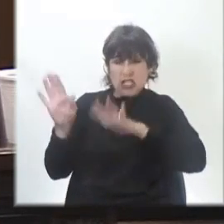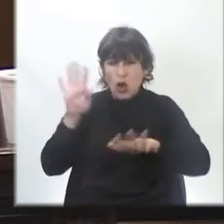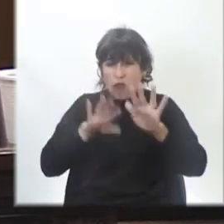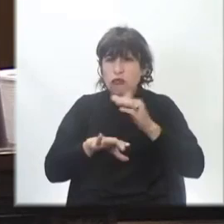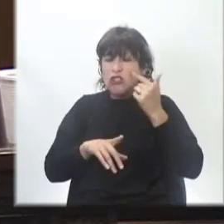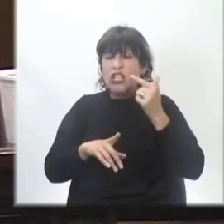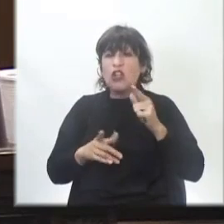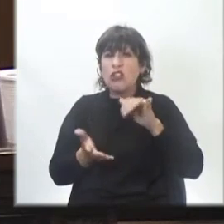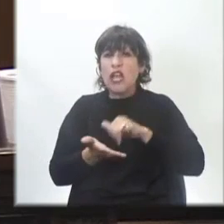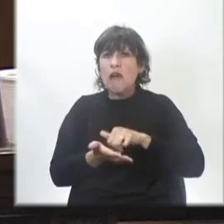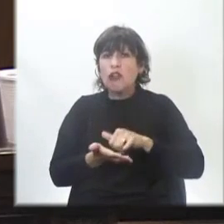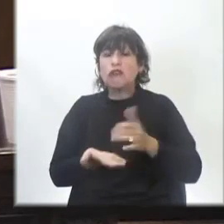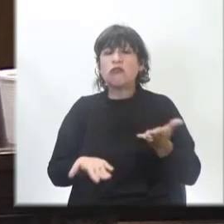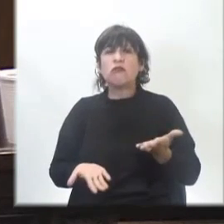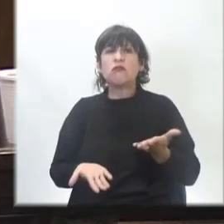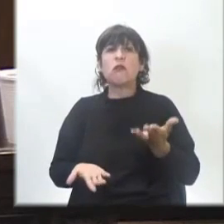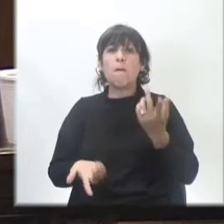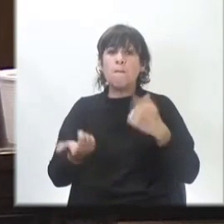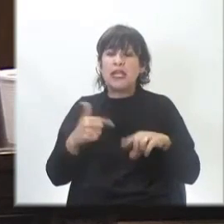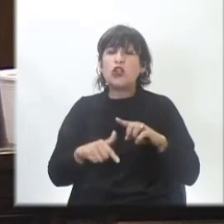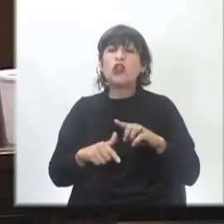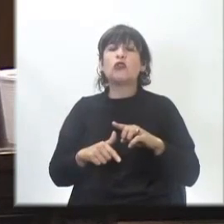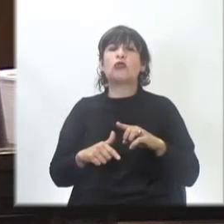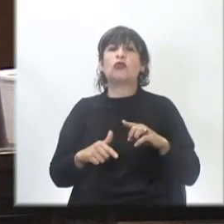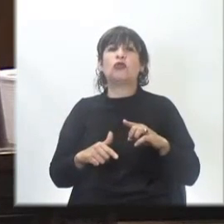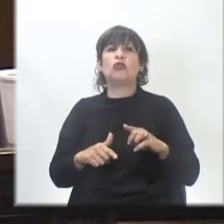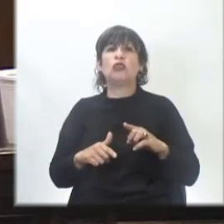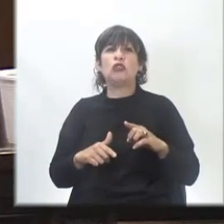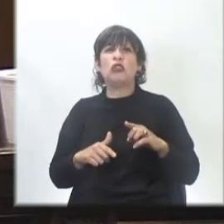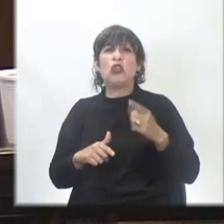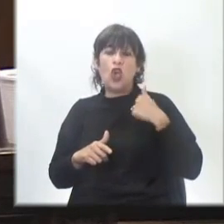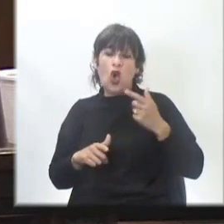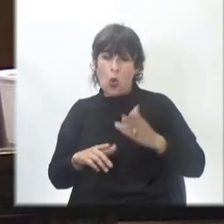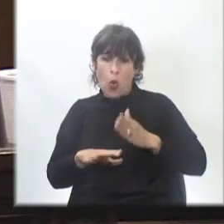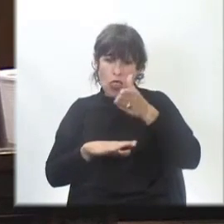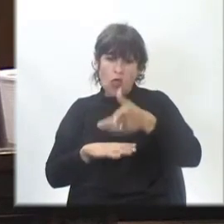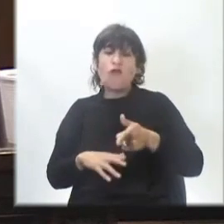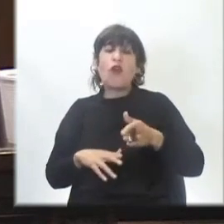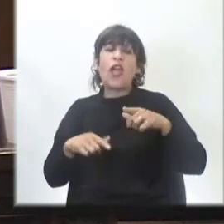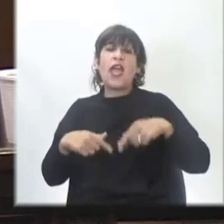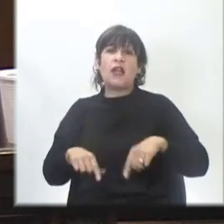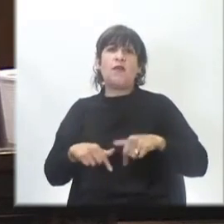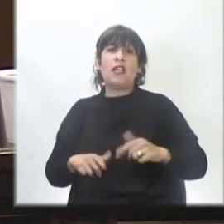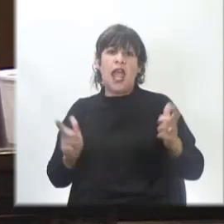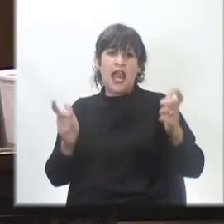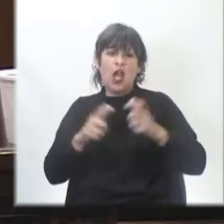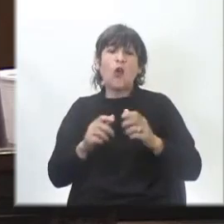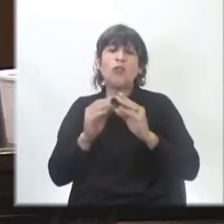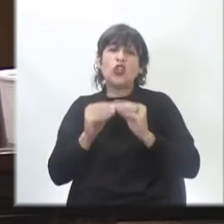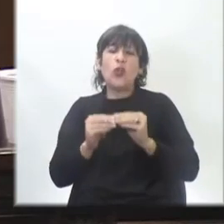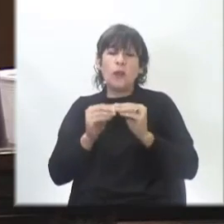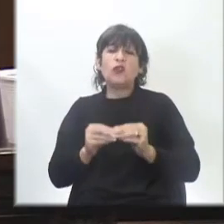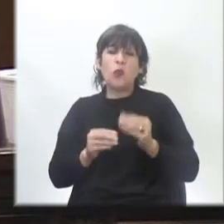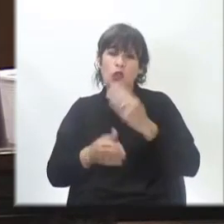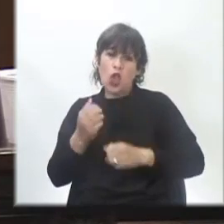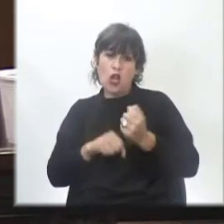aeronaves, pero cuando participó el ministro de Defensa Nacional en la Comisión de Presupuesto el año